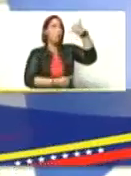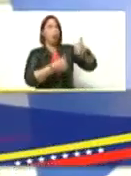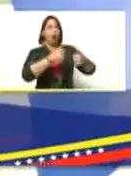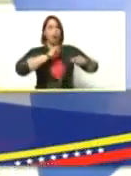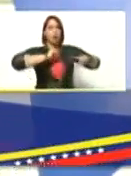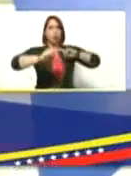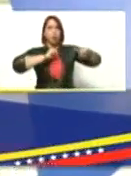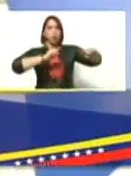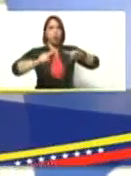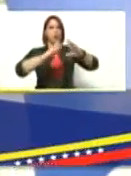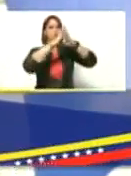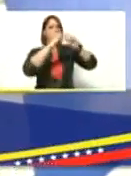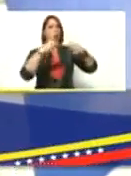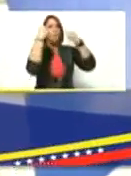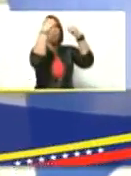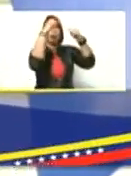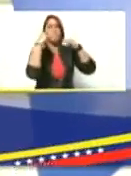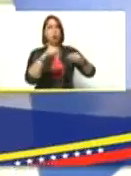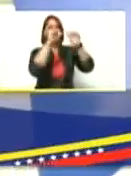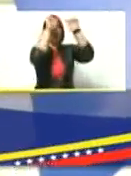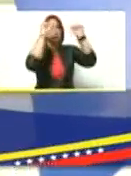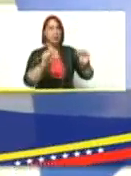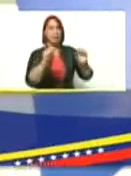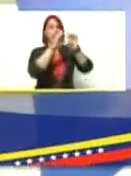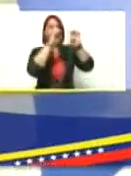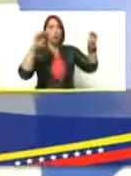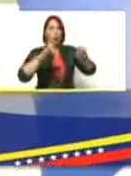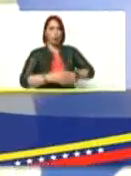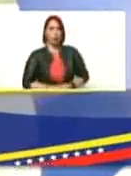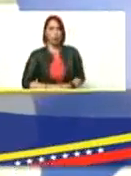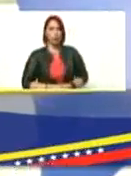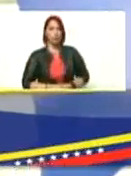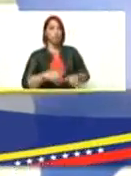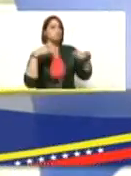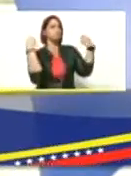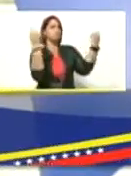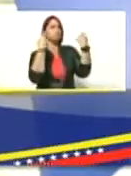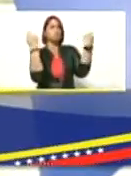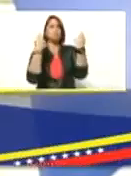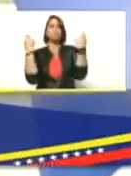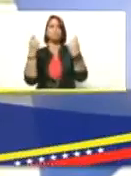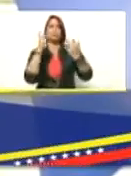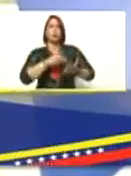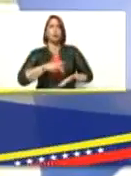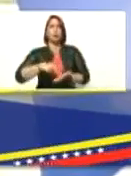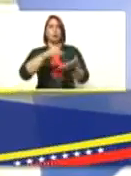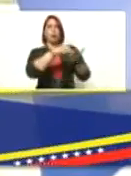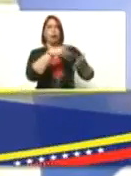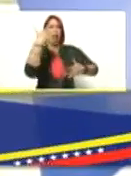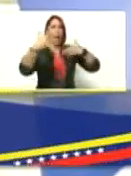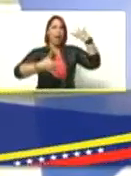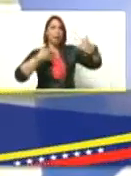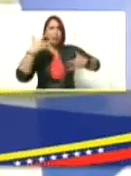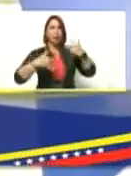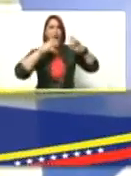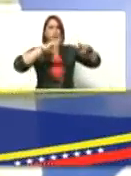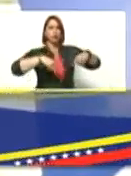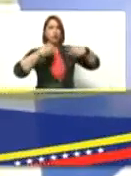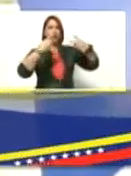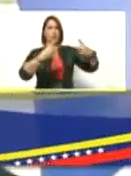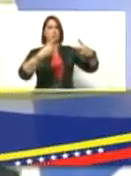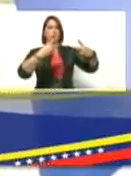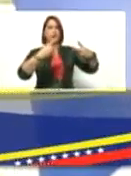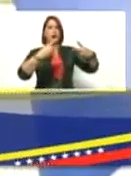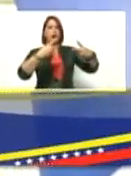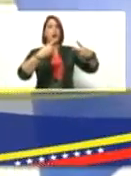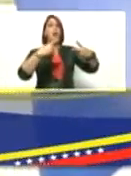dirigido a todos los niveles del sistema educativo, que promueva la participación activa de las nuevas generaciones